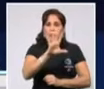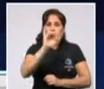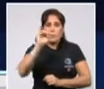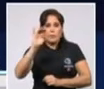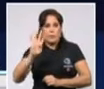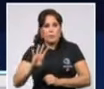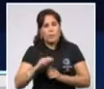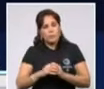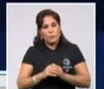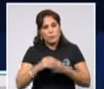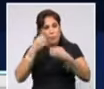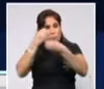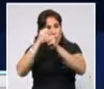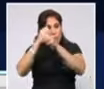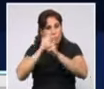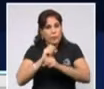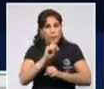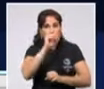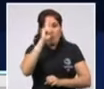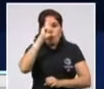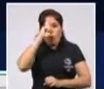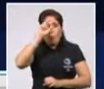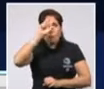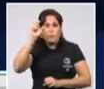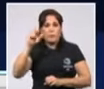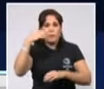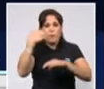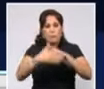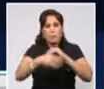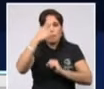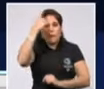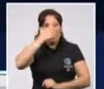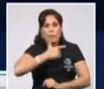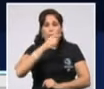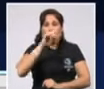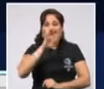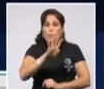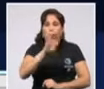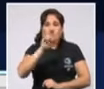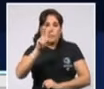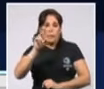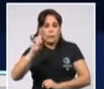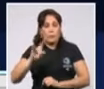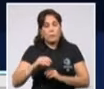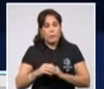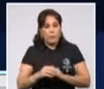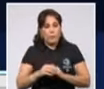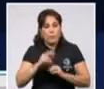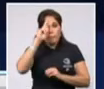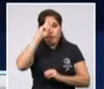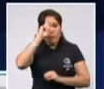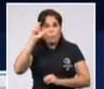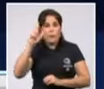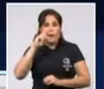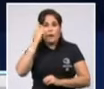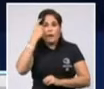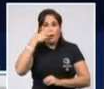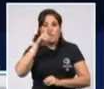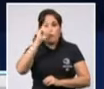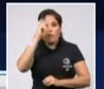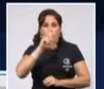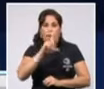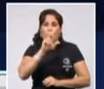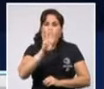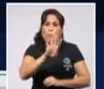564, el Hospital Hermanos Amejeira, 429, el Hospital Naval,